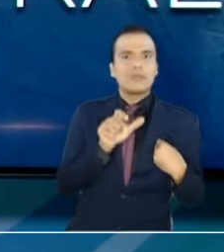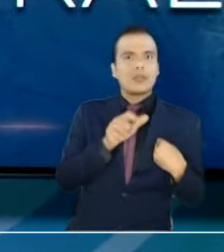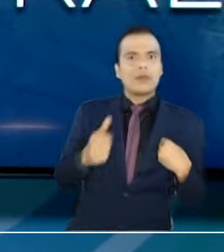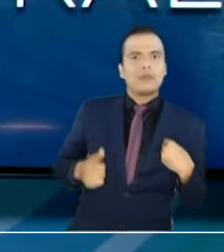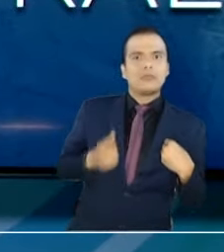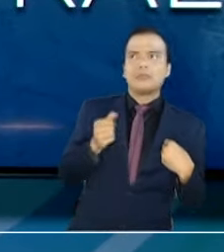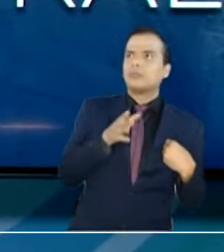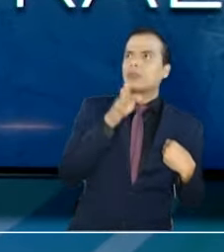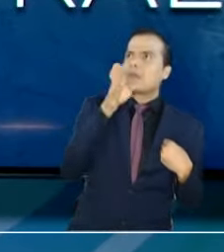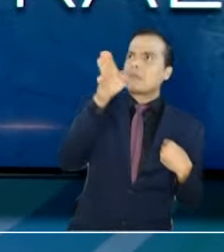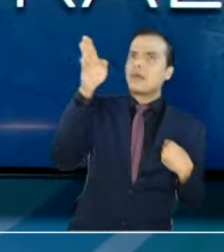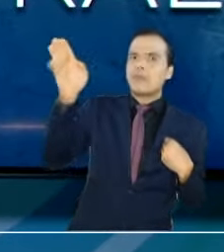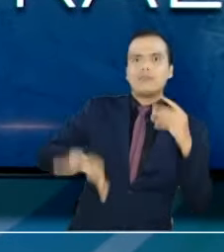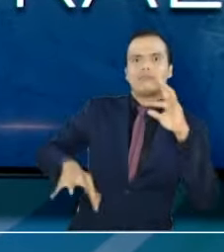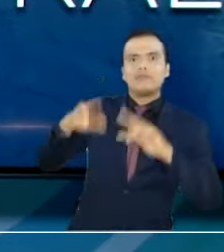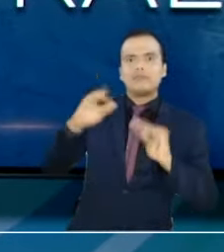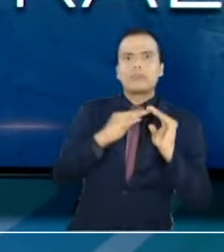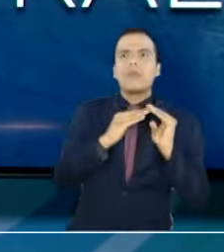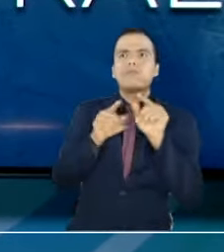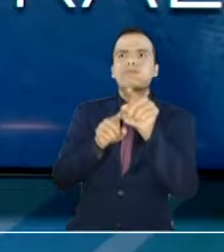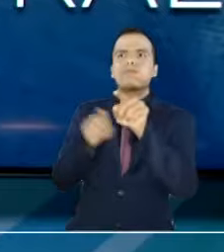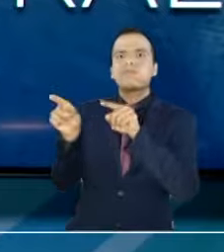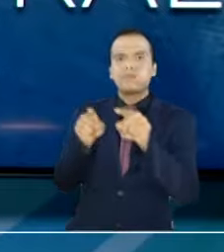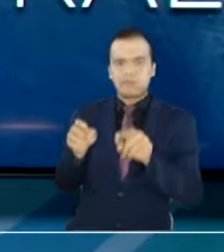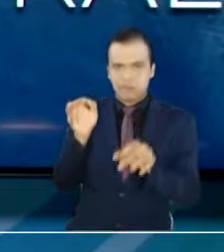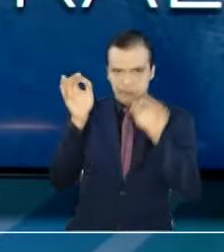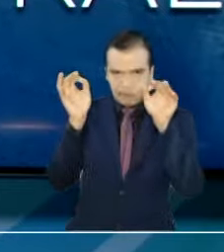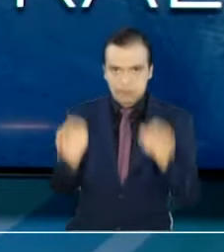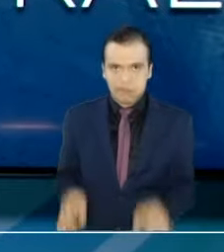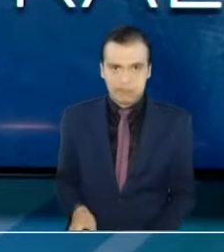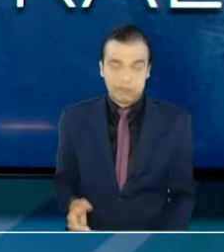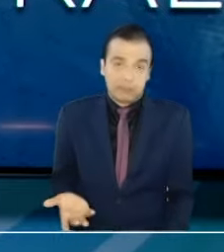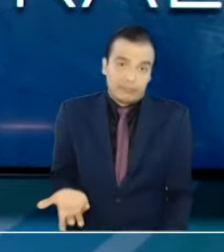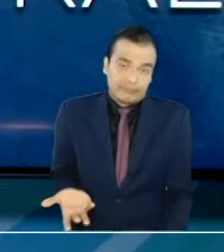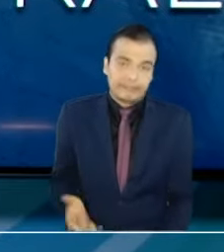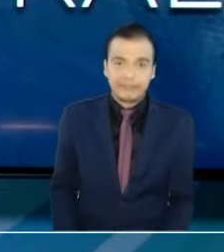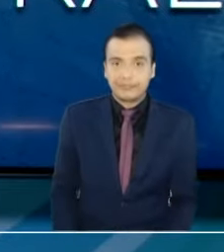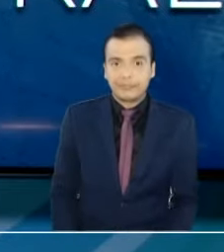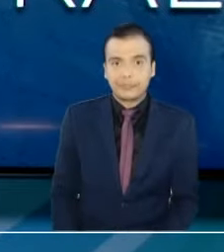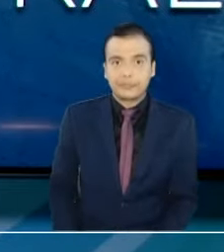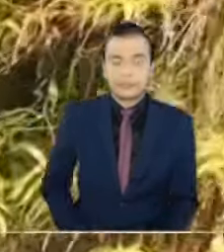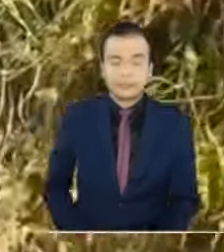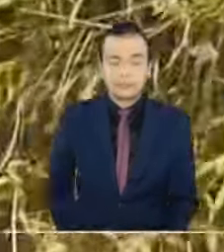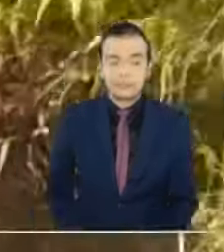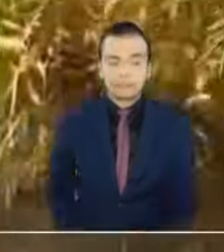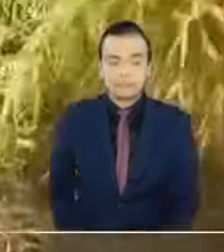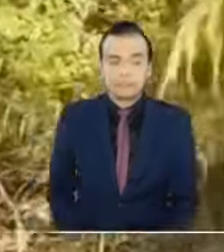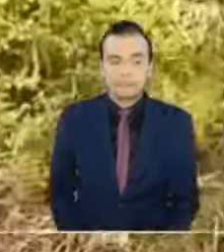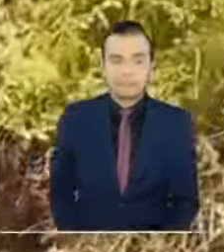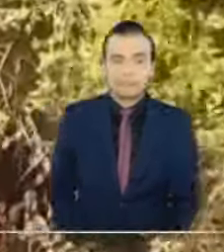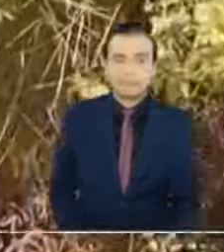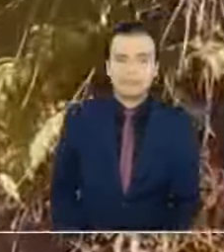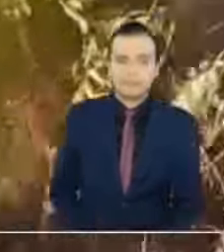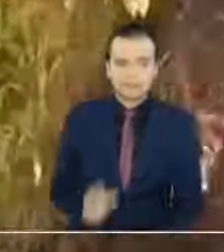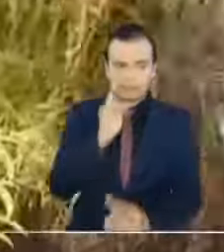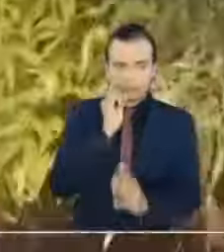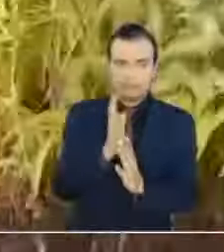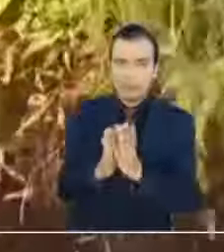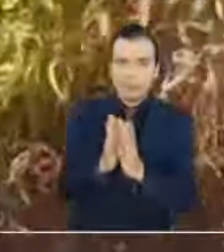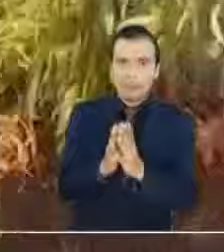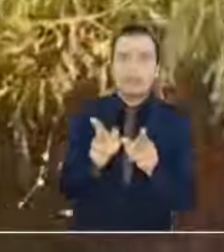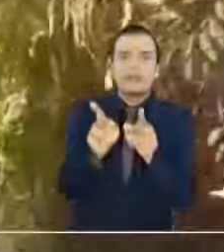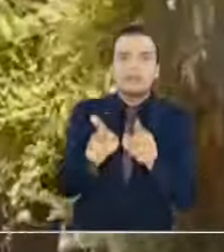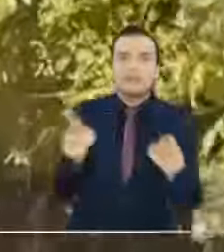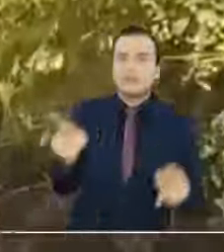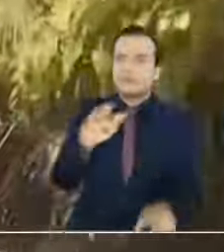delincuentes a robar a propios y visitantes del sector rural delincuentes están camuflando en medio de